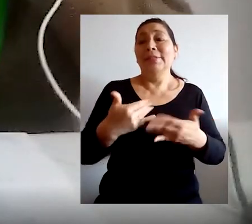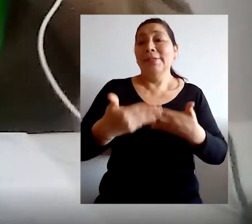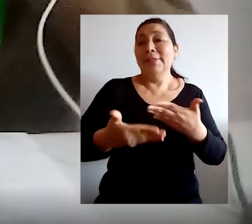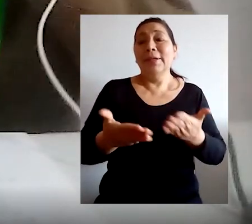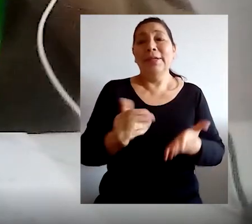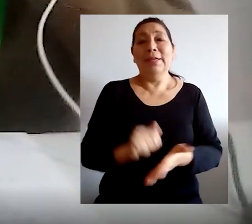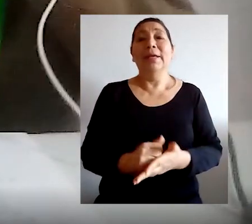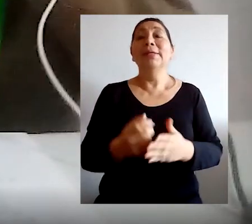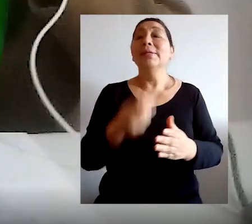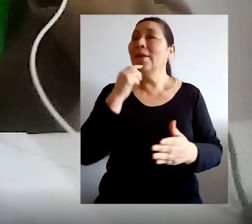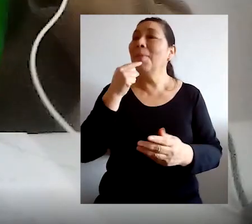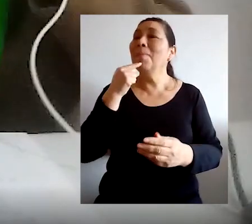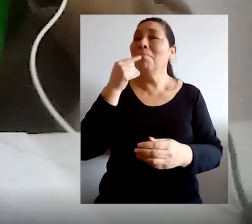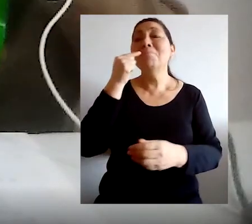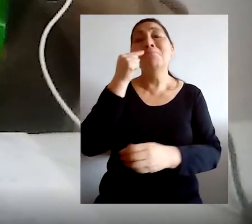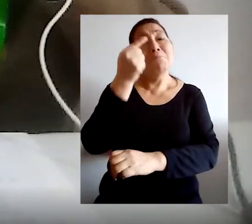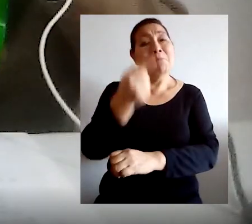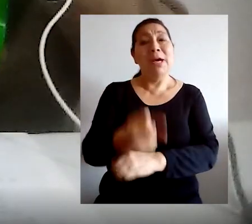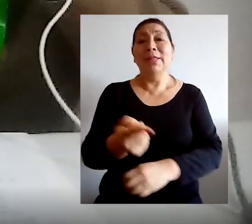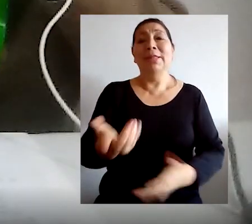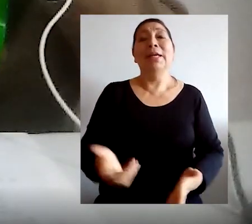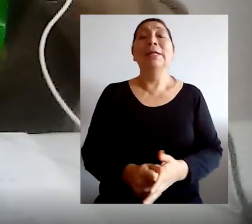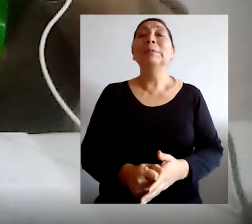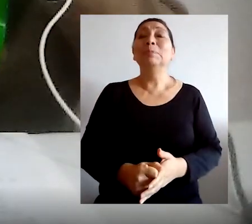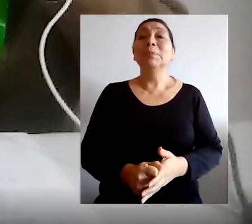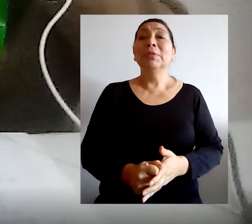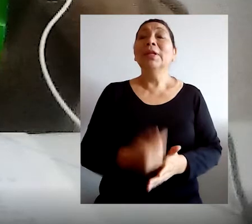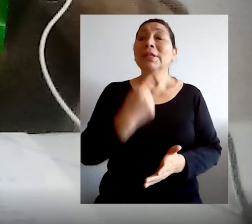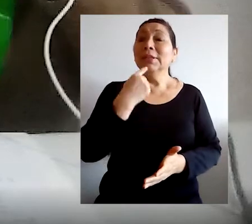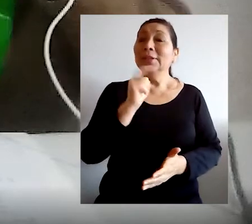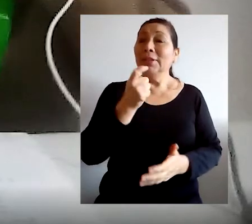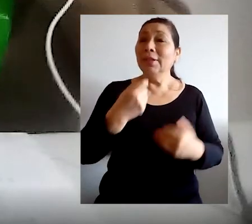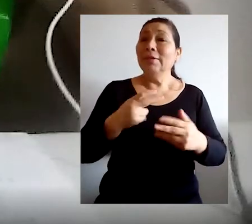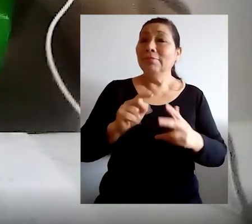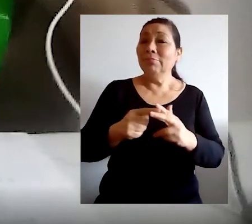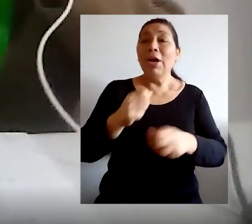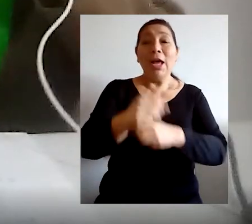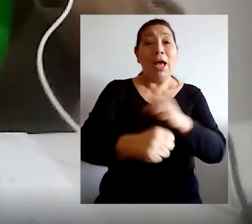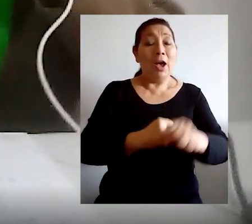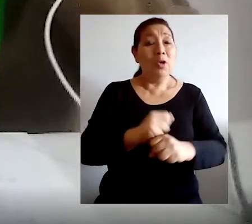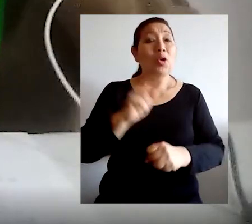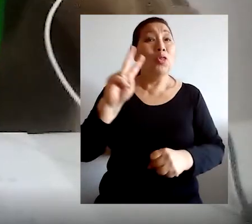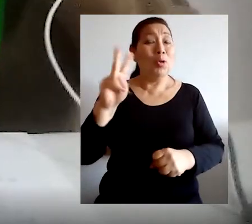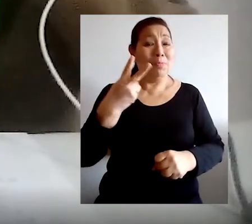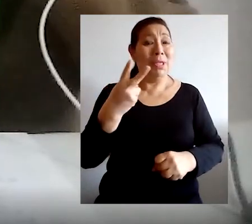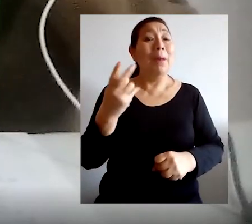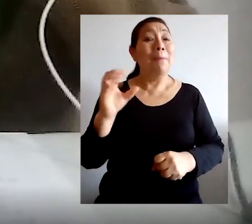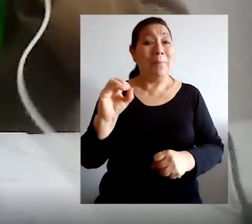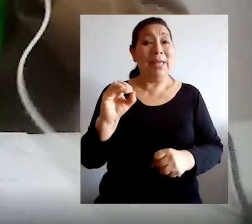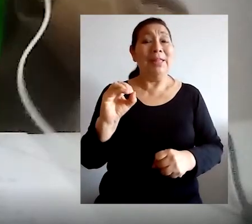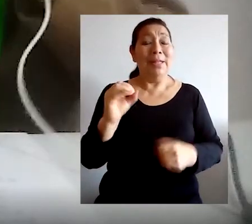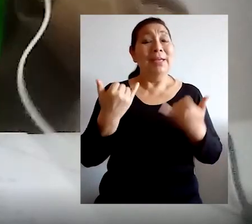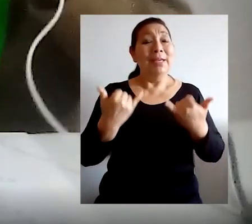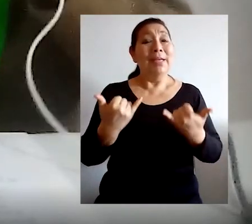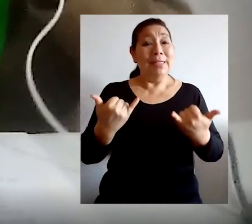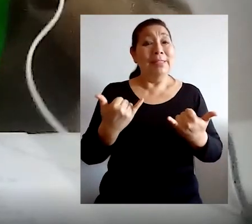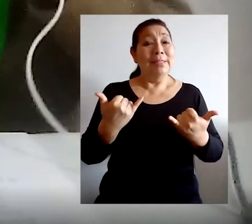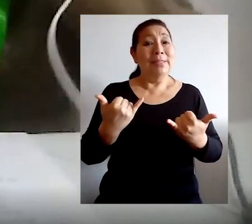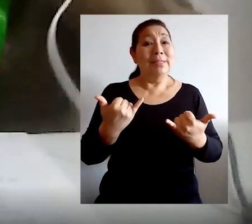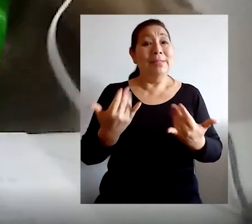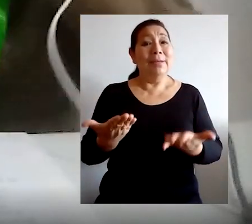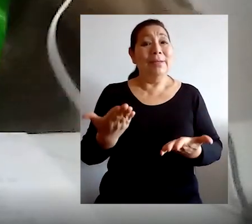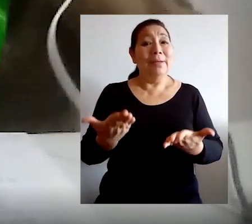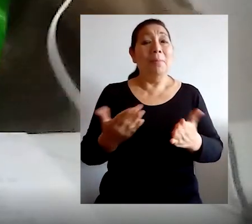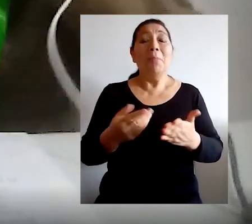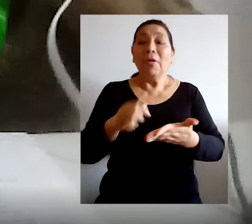transcurridos los hechos que se le imputan. En este caso, señores magistrados, se tiene que recién en el año 2020, en este año